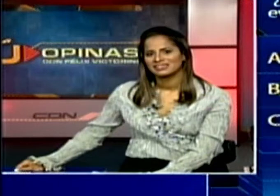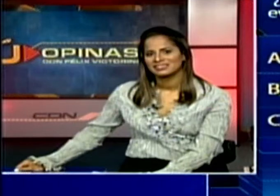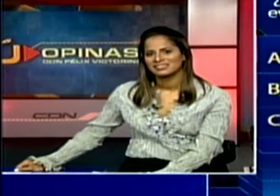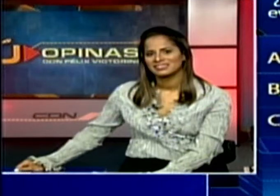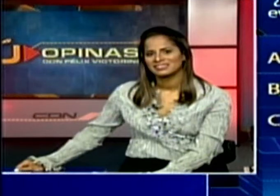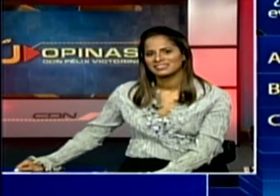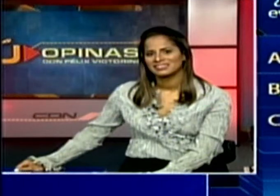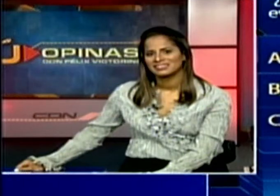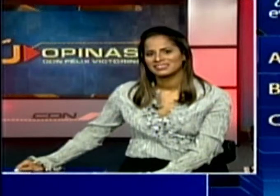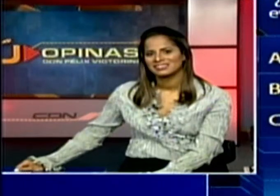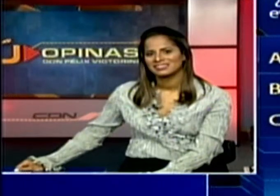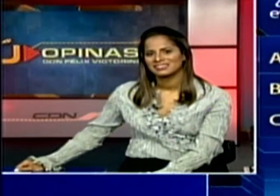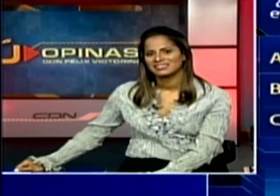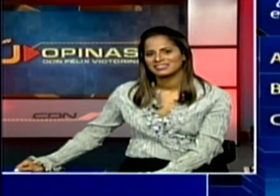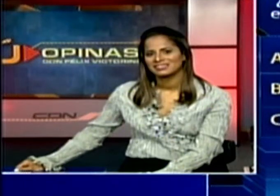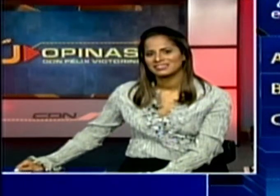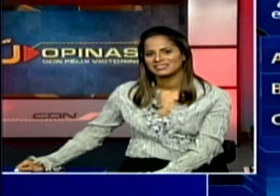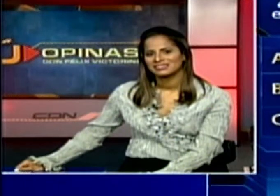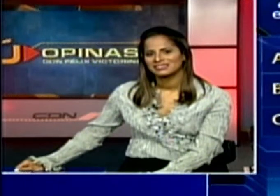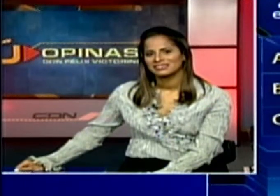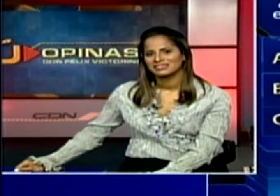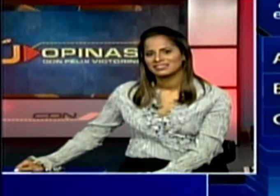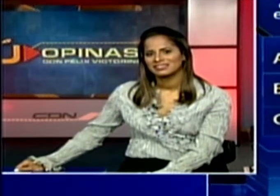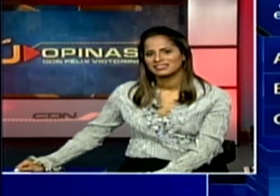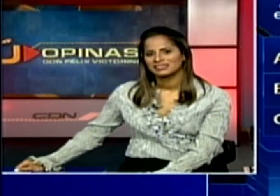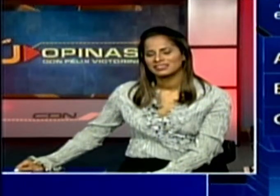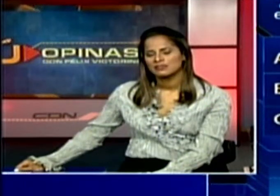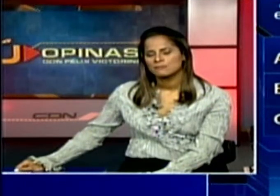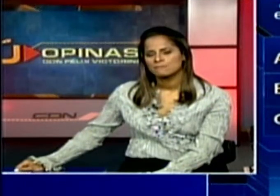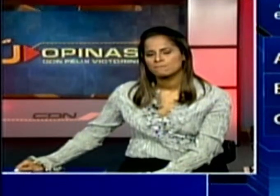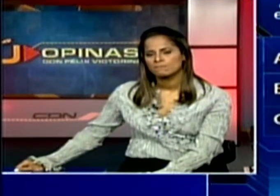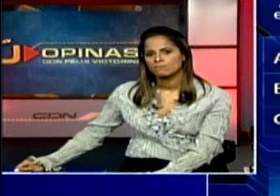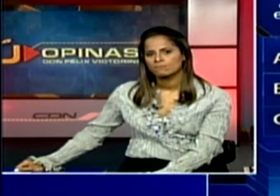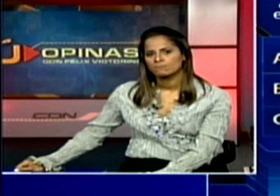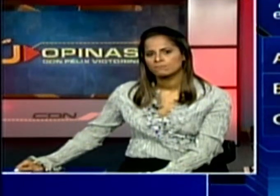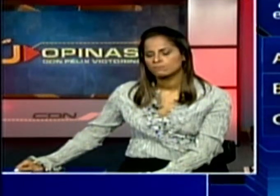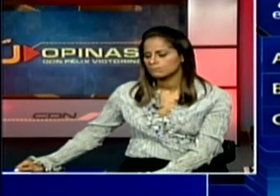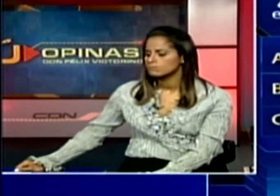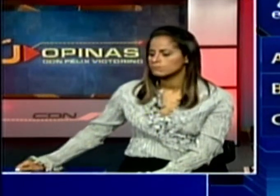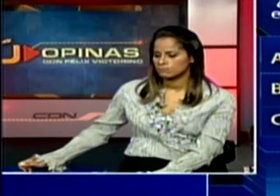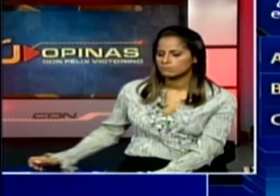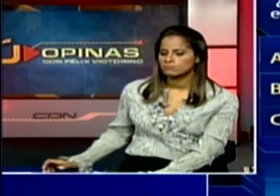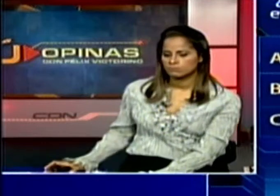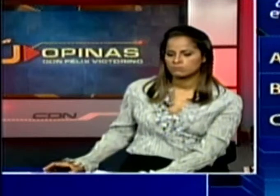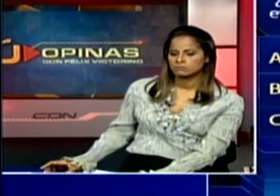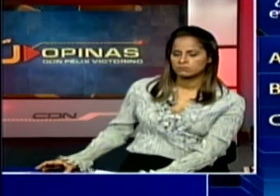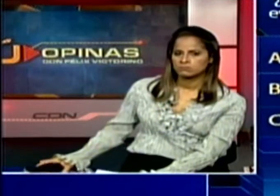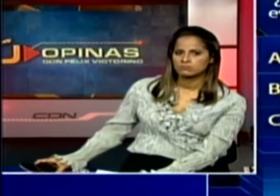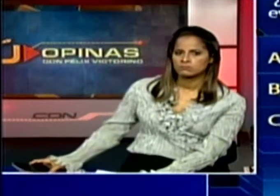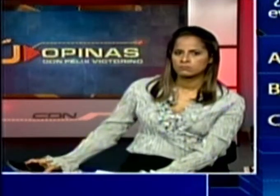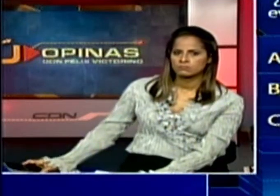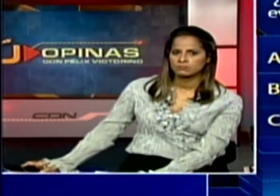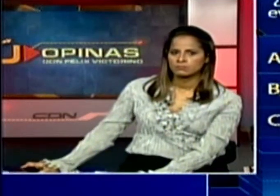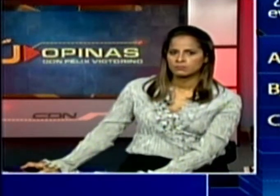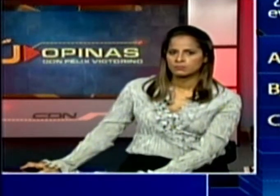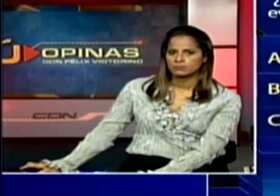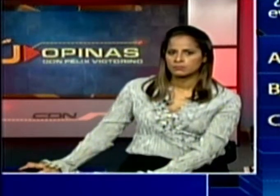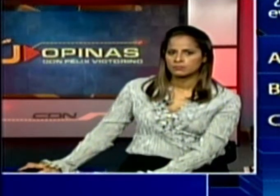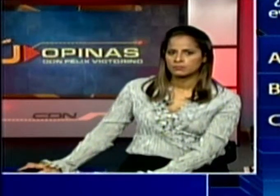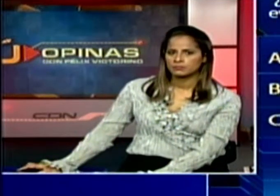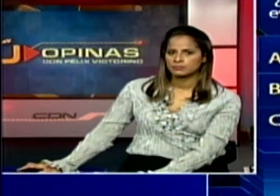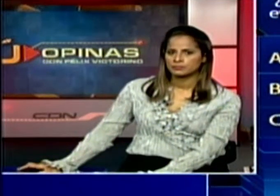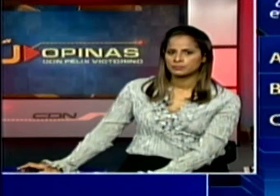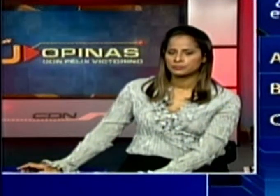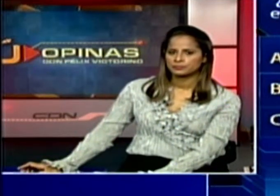No le dan el incentivo necesario y los hospitales no tienen el equipamiento que necesitan, solamente se dedican a